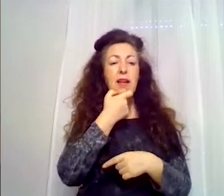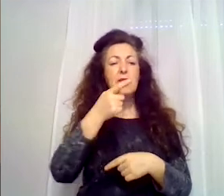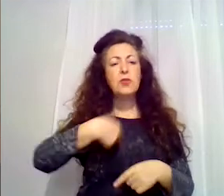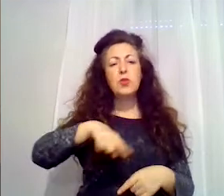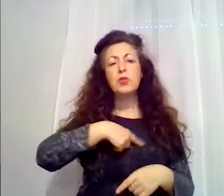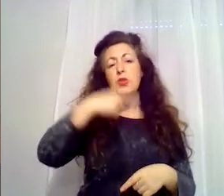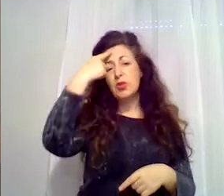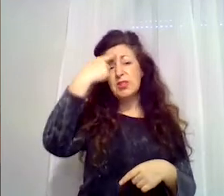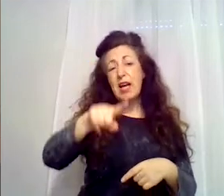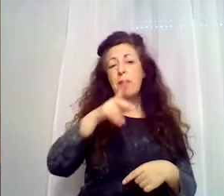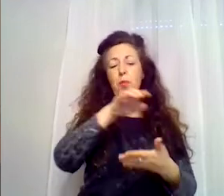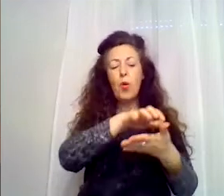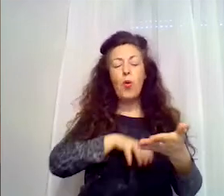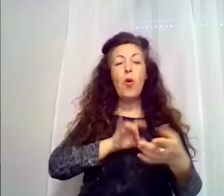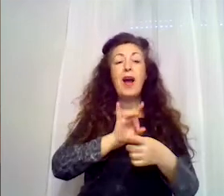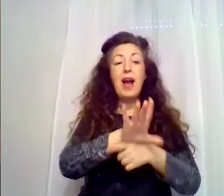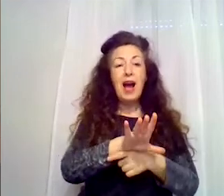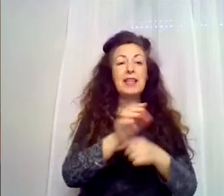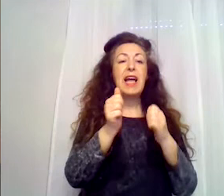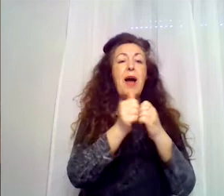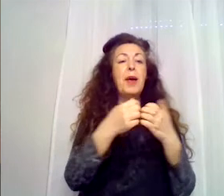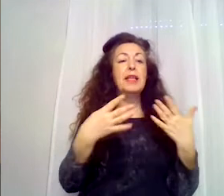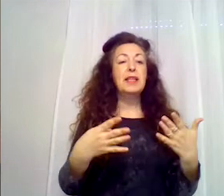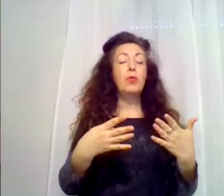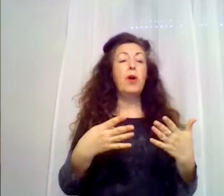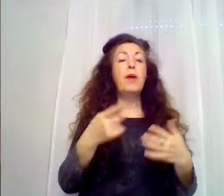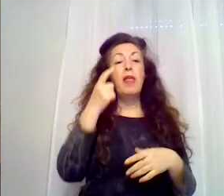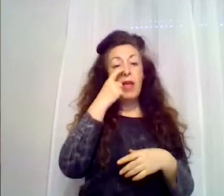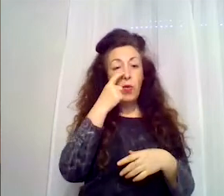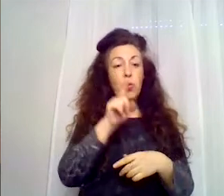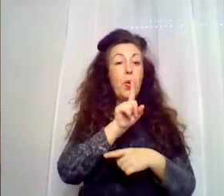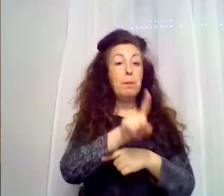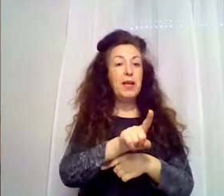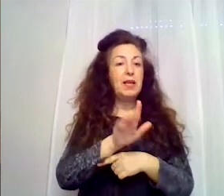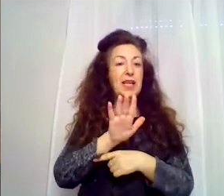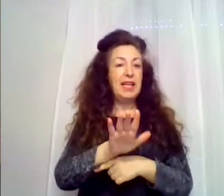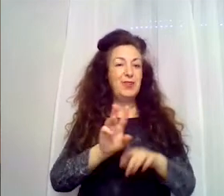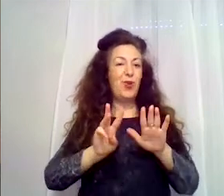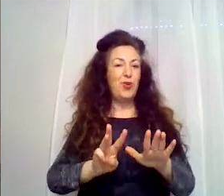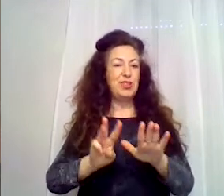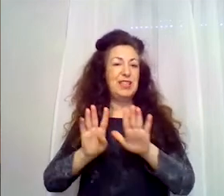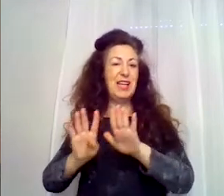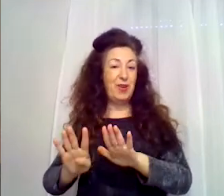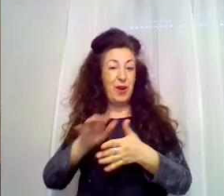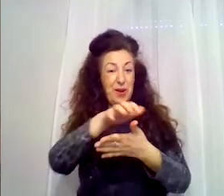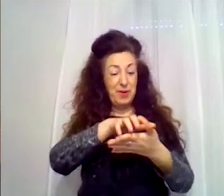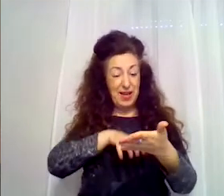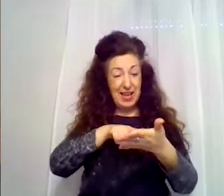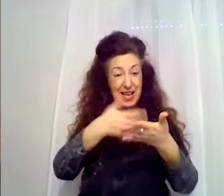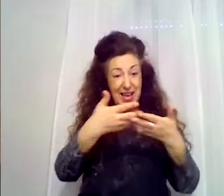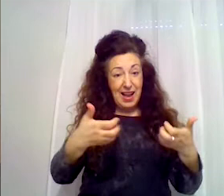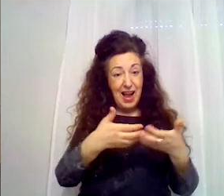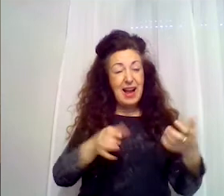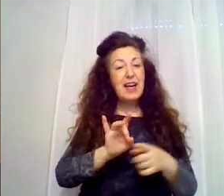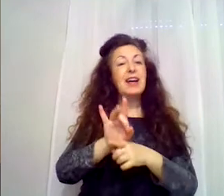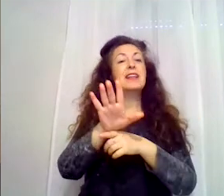estuvo trabajando como agente, como espía, como agente secreto, al servicio de Isabel. Y esto lo sabemos de Isabel I de Inglaterra.